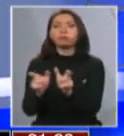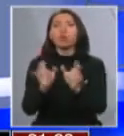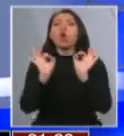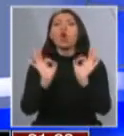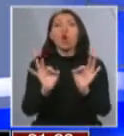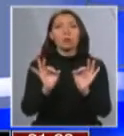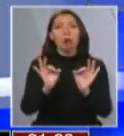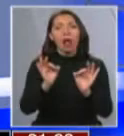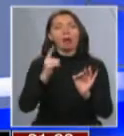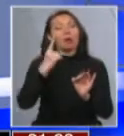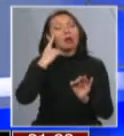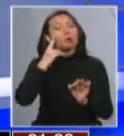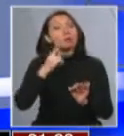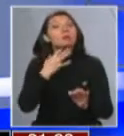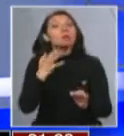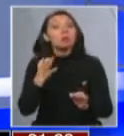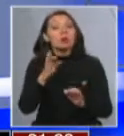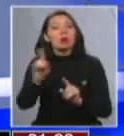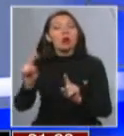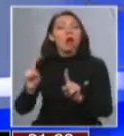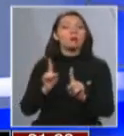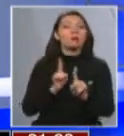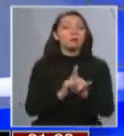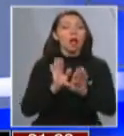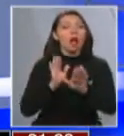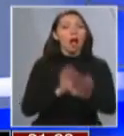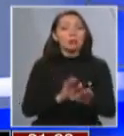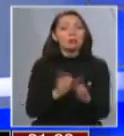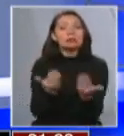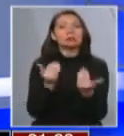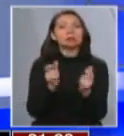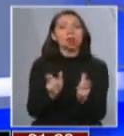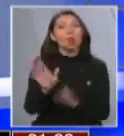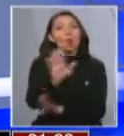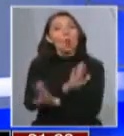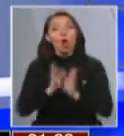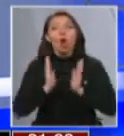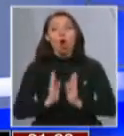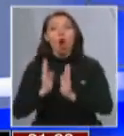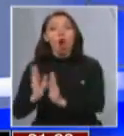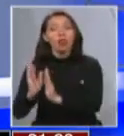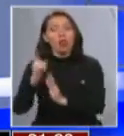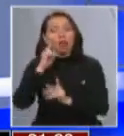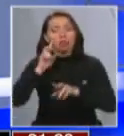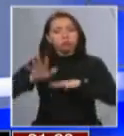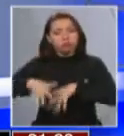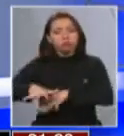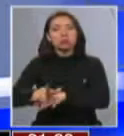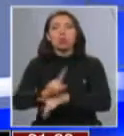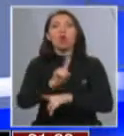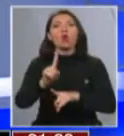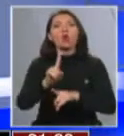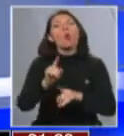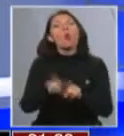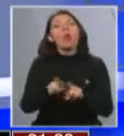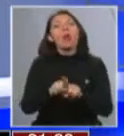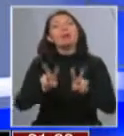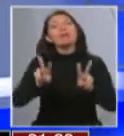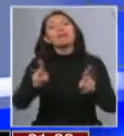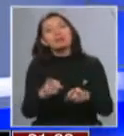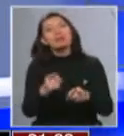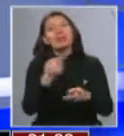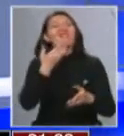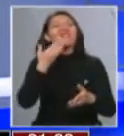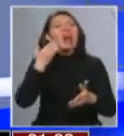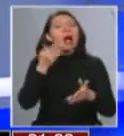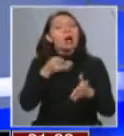medida, porque el respaldo a la necesidad de resguardar el orden público no es un cheque en blanco. Ni el